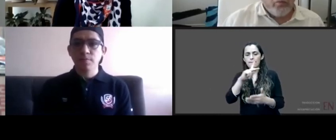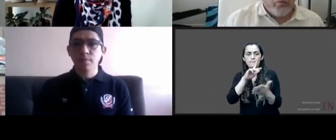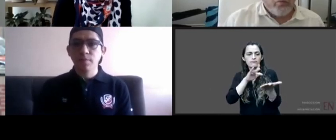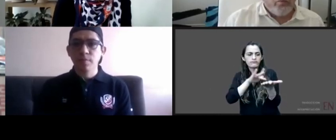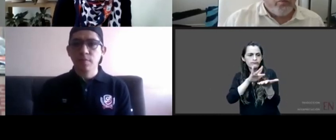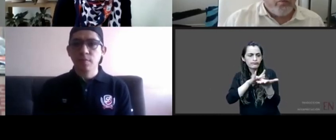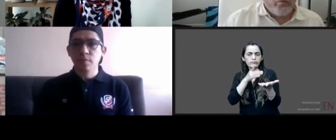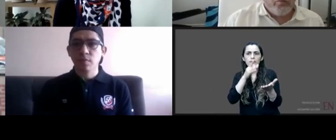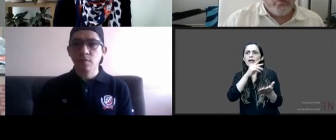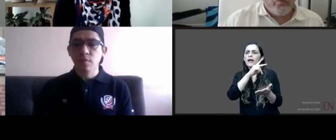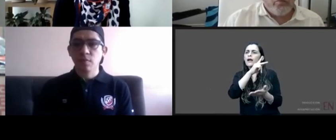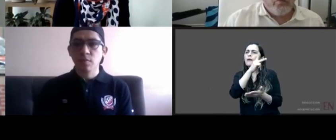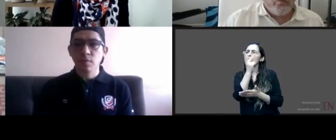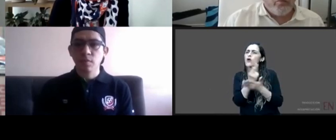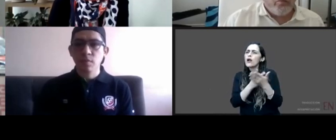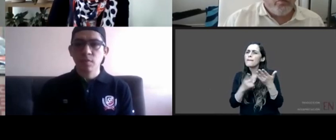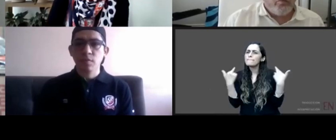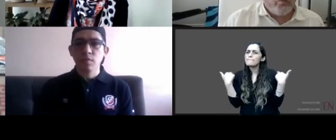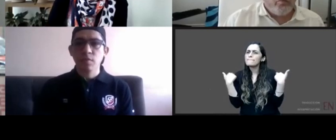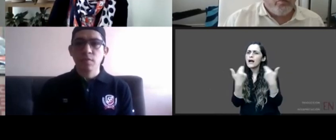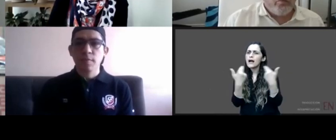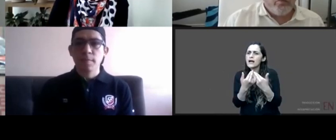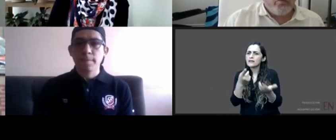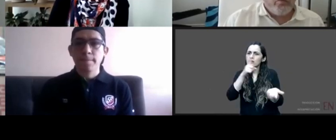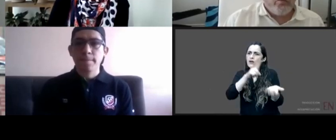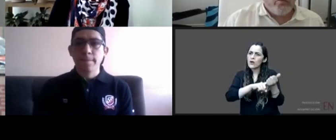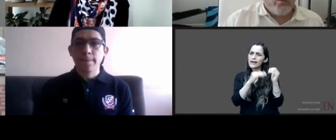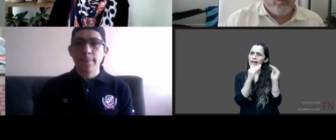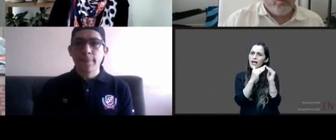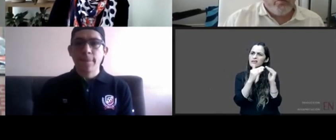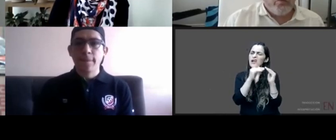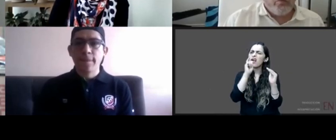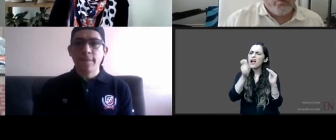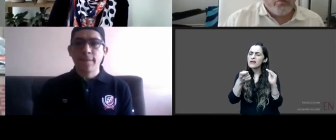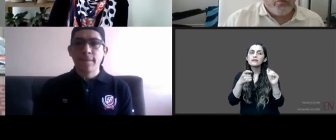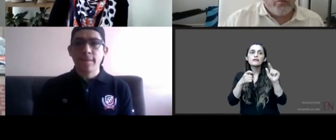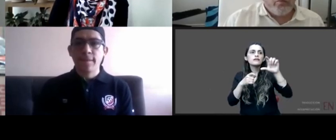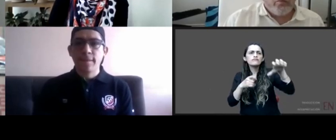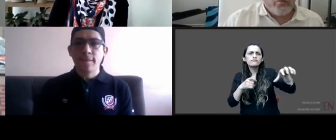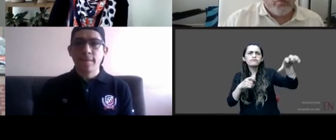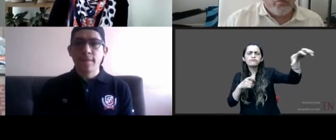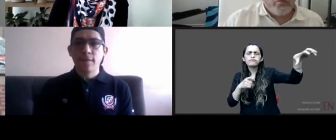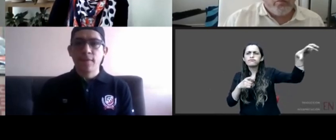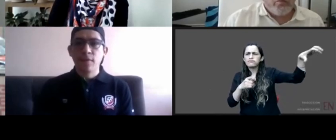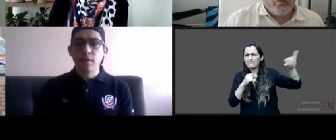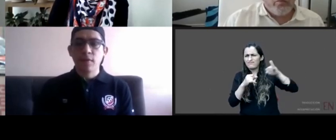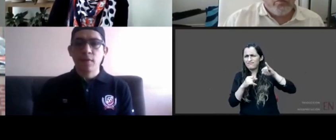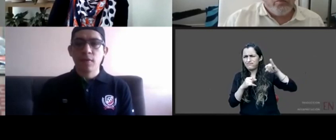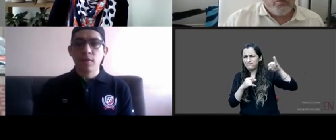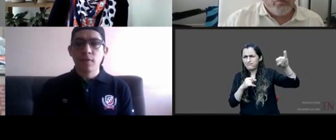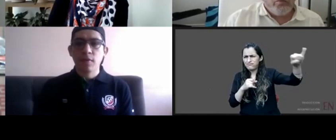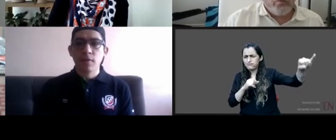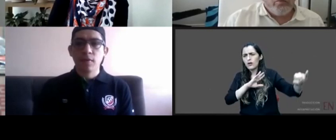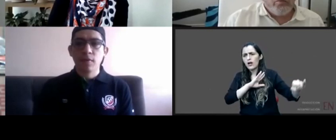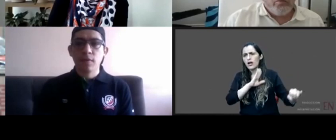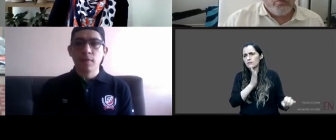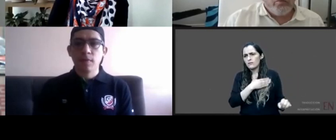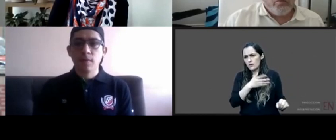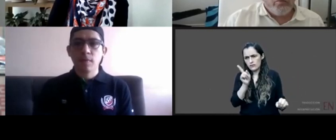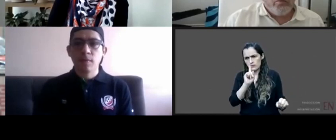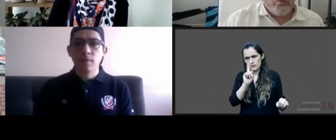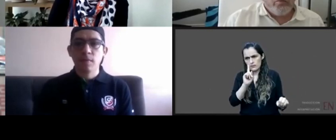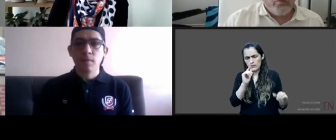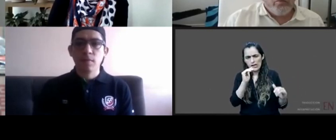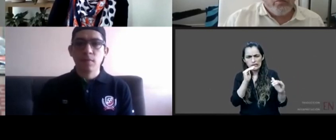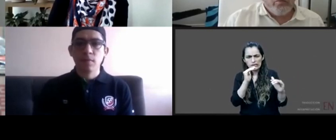en tu Casa, apoyando a niñez migrante, residente, que se encuentra en desventaja ante el idioma español. Y también